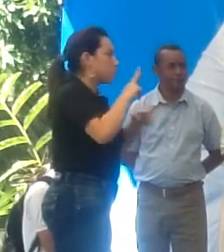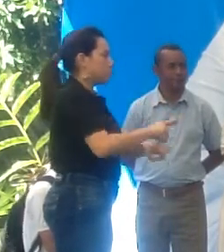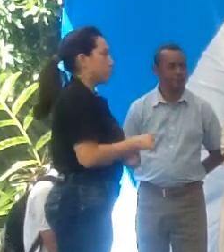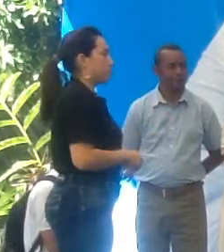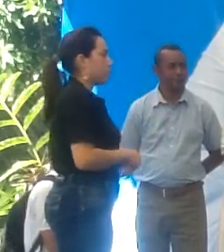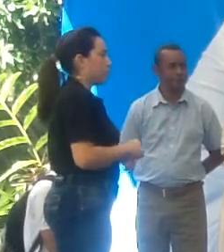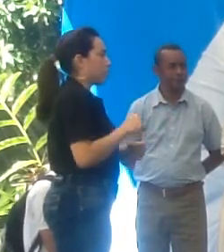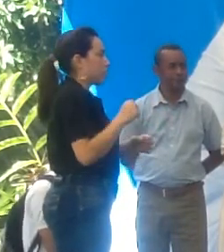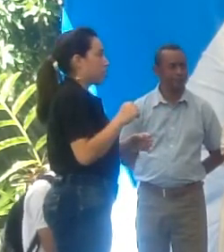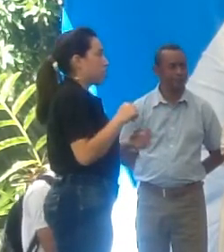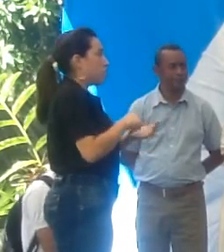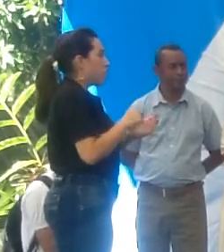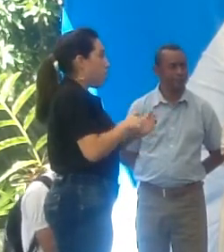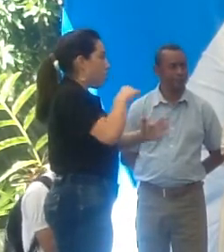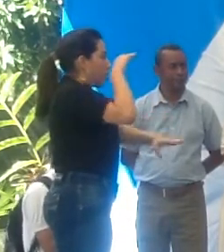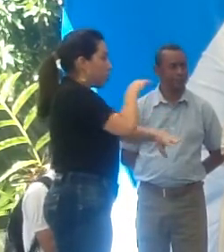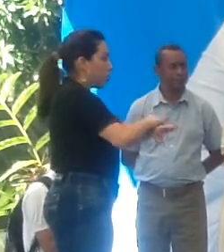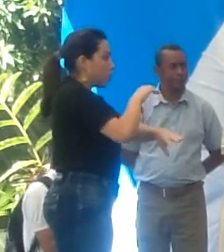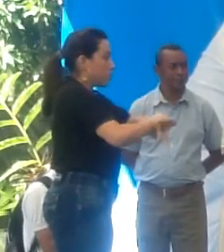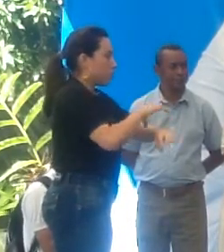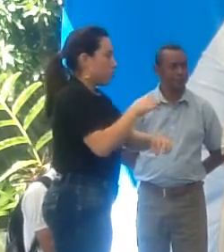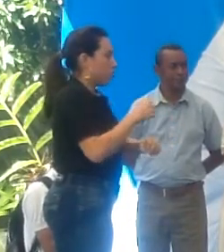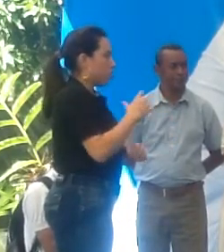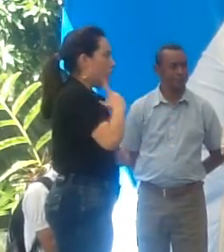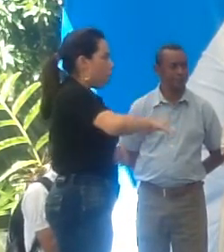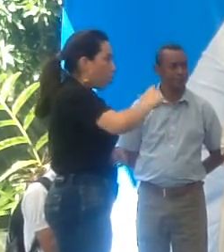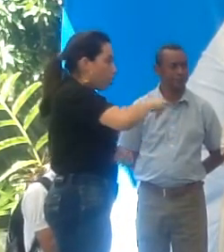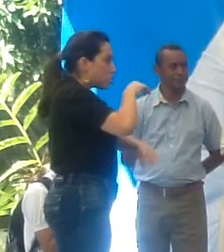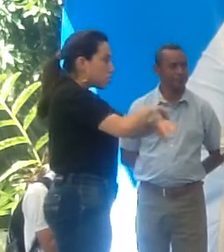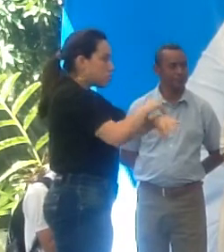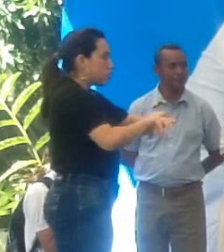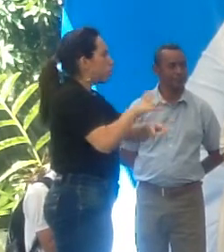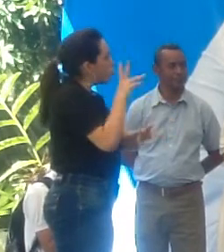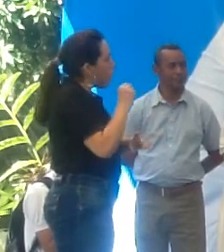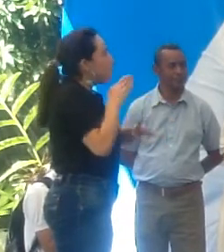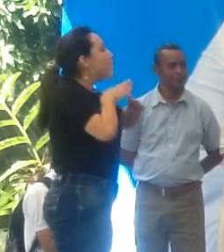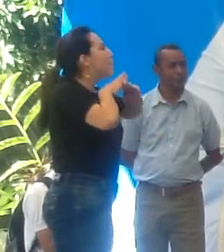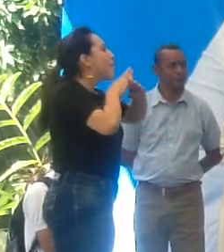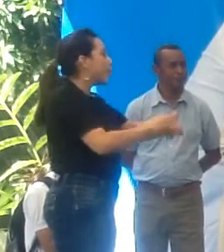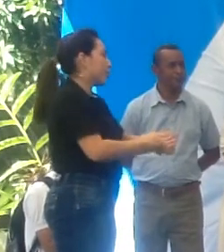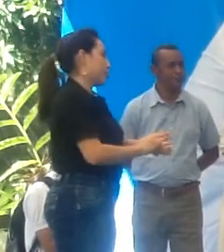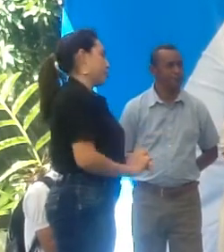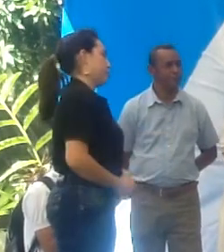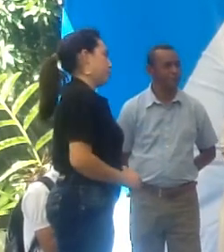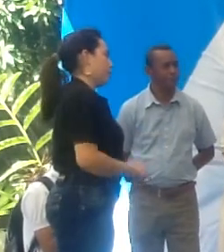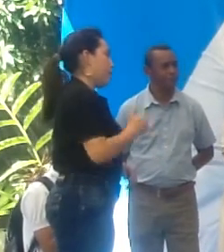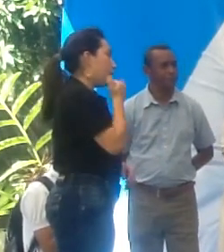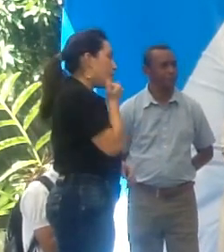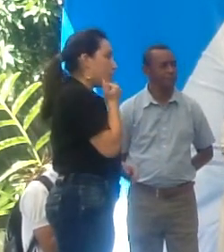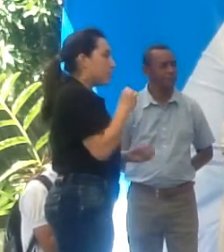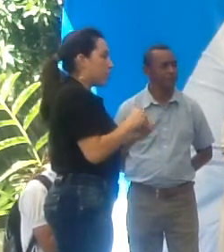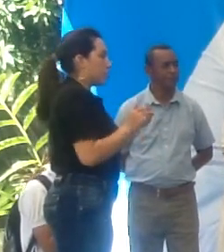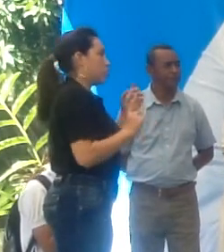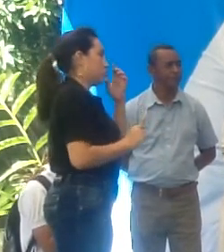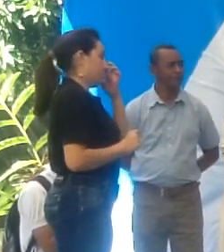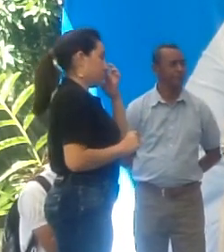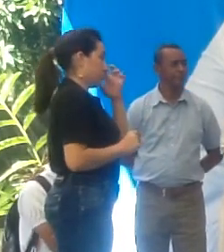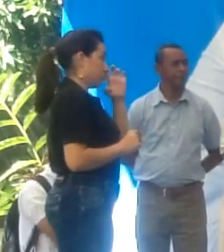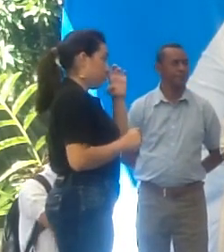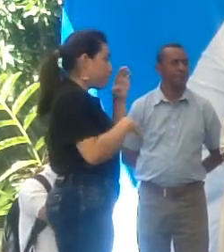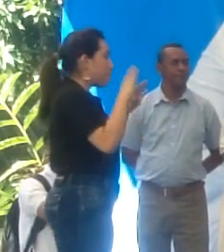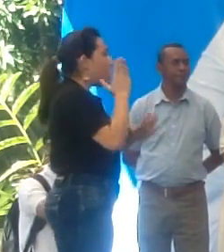en capturar a más bandidos, la tarea es prevenir que eso pase. Que haya